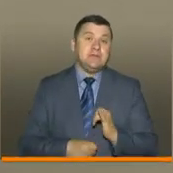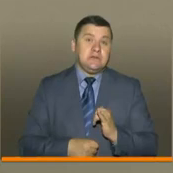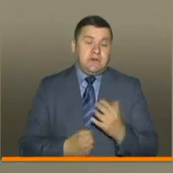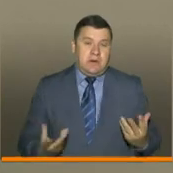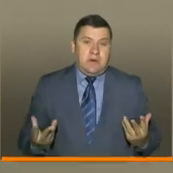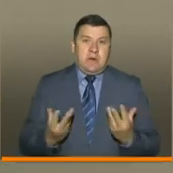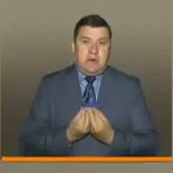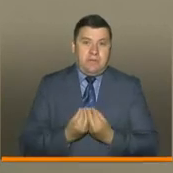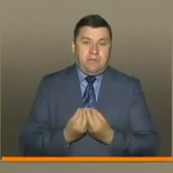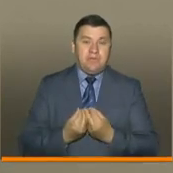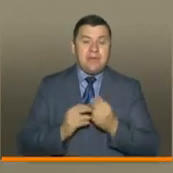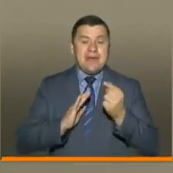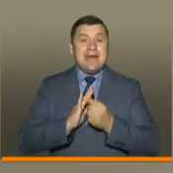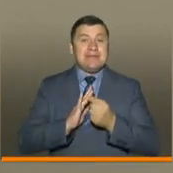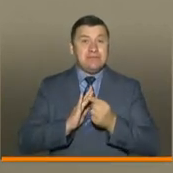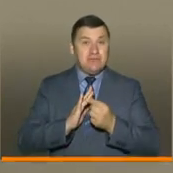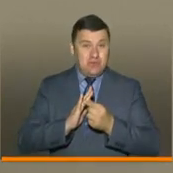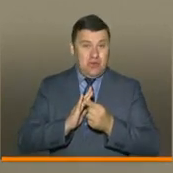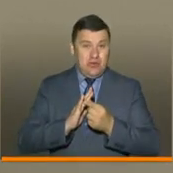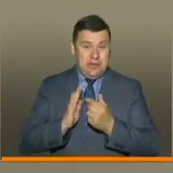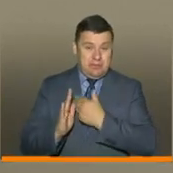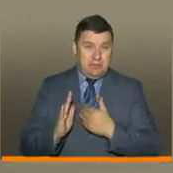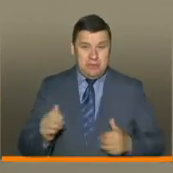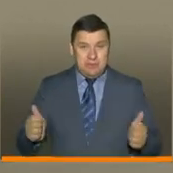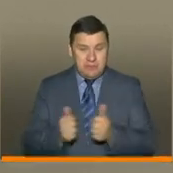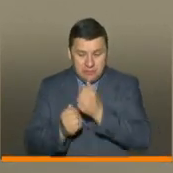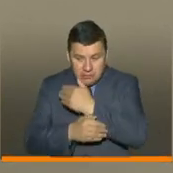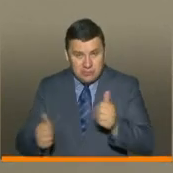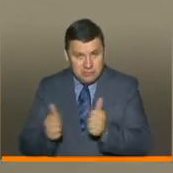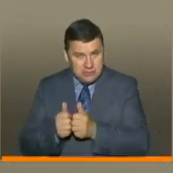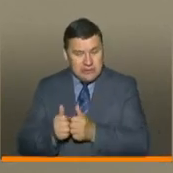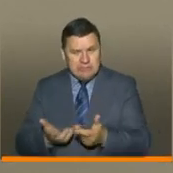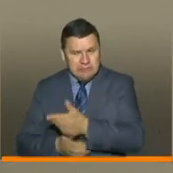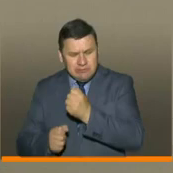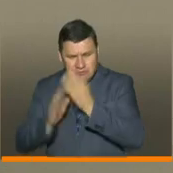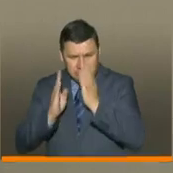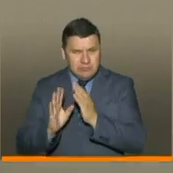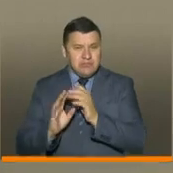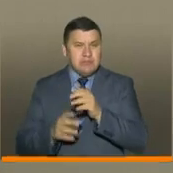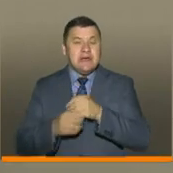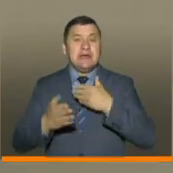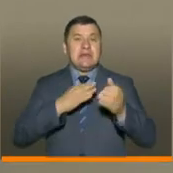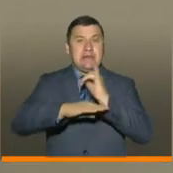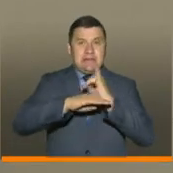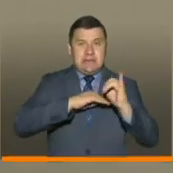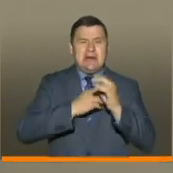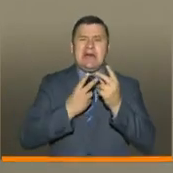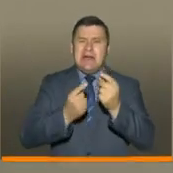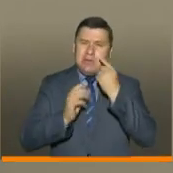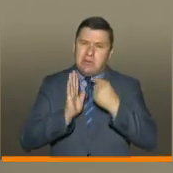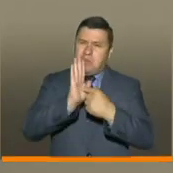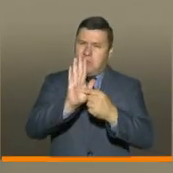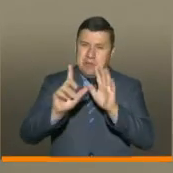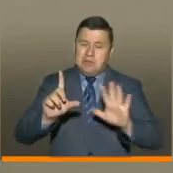en conjunto con la primera dama, el ICBF y la Consejería de Niñez, Infancia, Adolescencia y Juventud, y es San Andrés y Providencia. Rápidamente